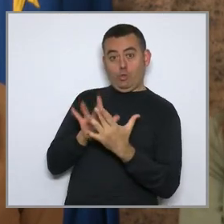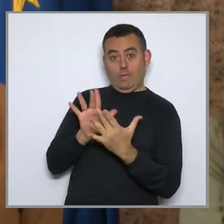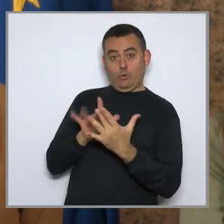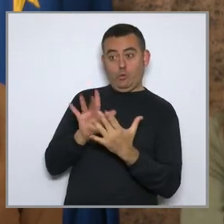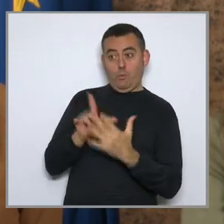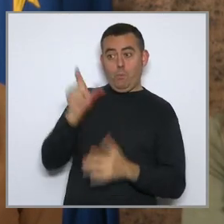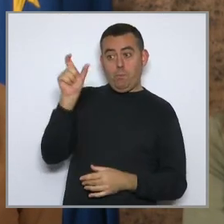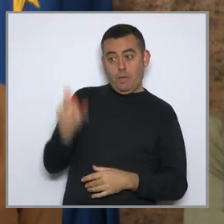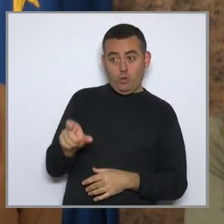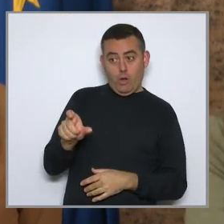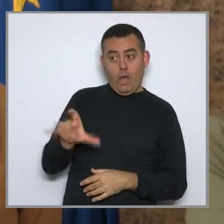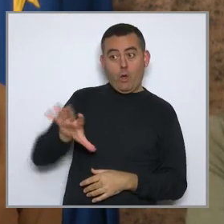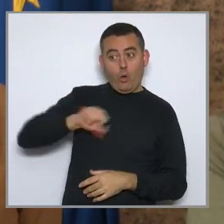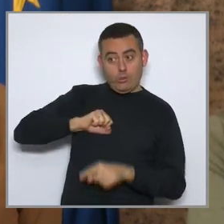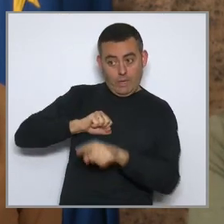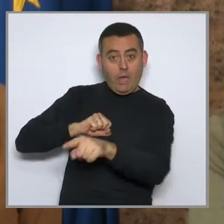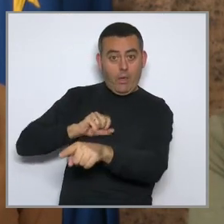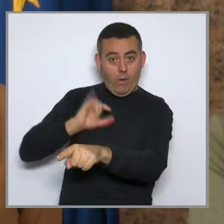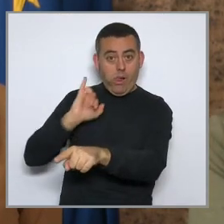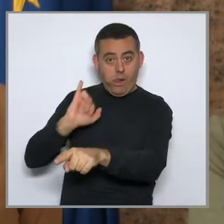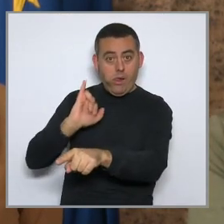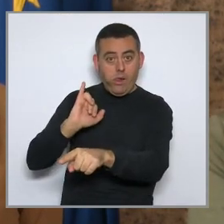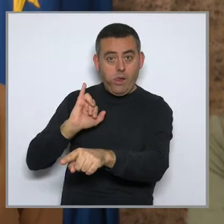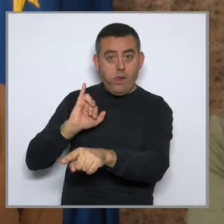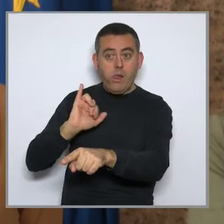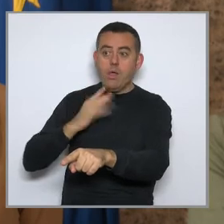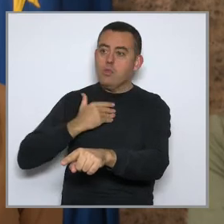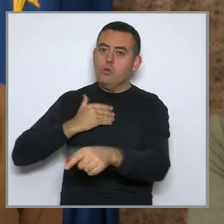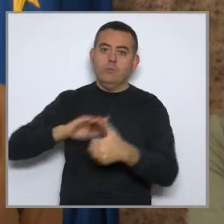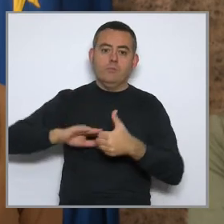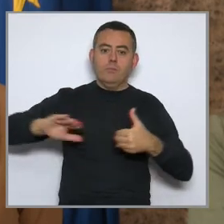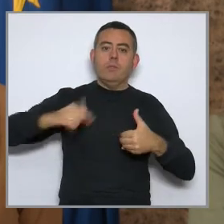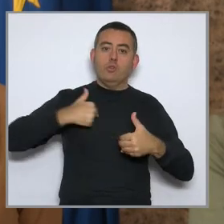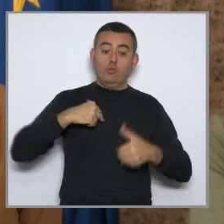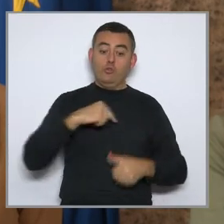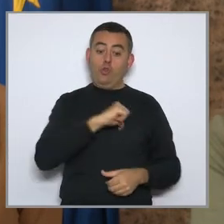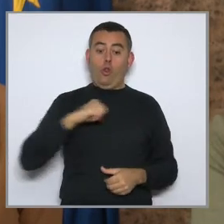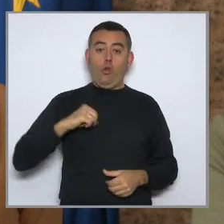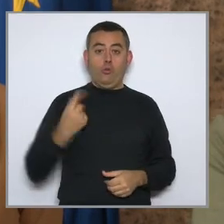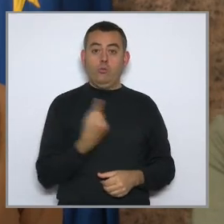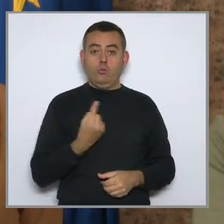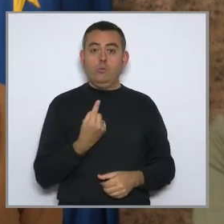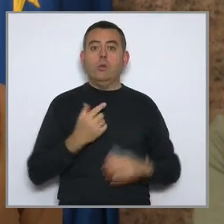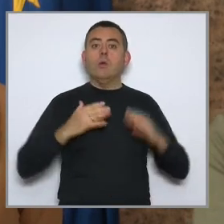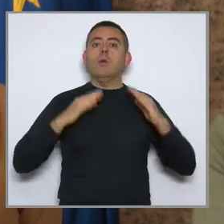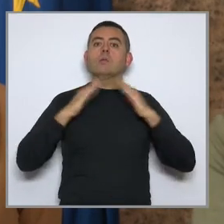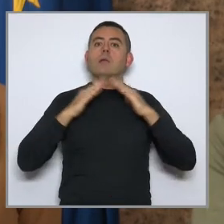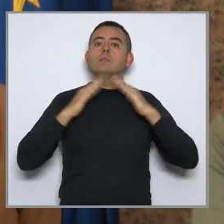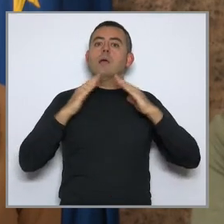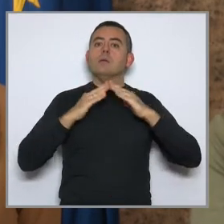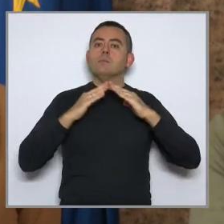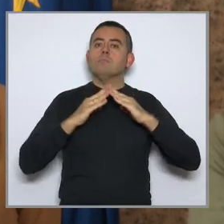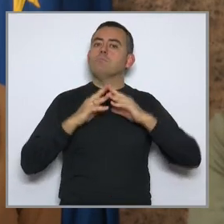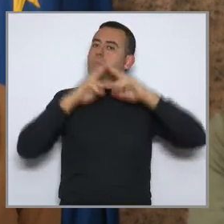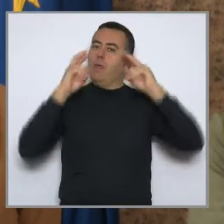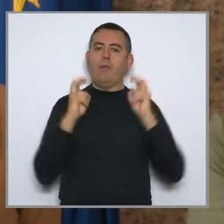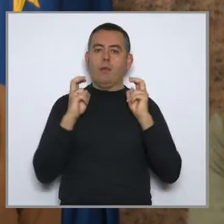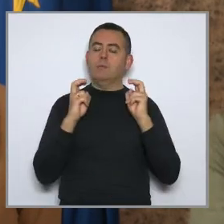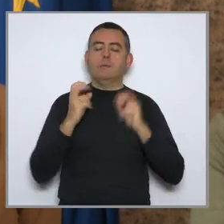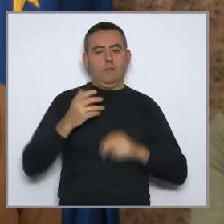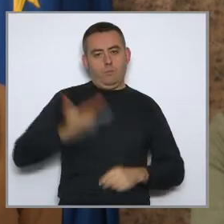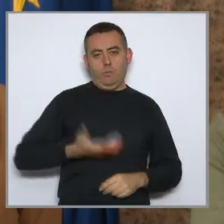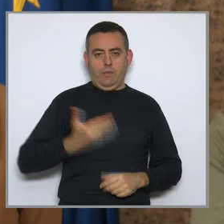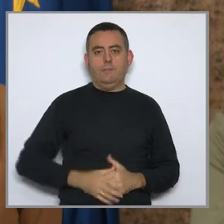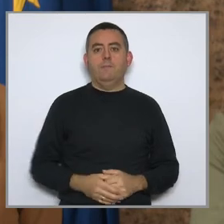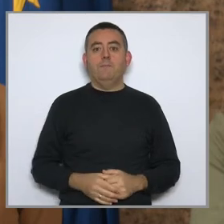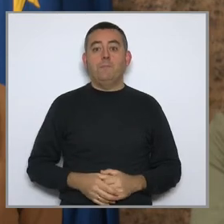contagiadas, hay que autoconfinarse. Hay que tener una posición muy proactiva. Y eso es lo que en gran parte la sociedad